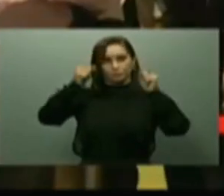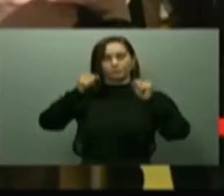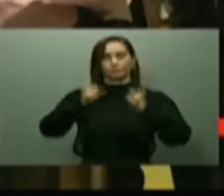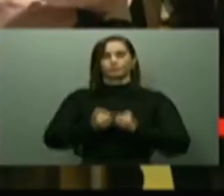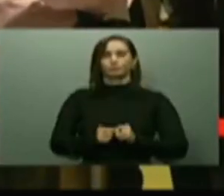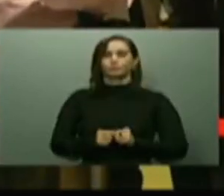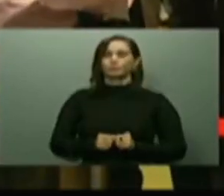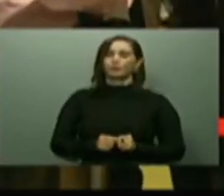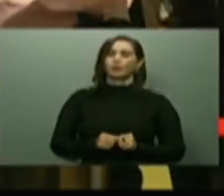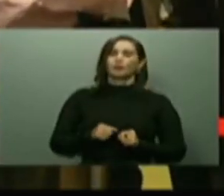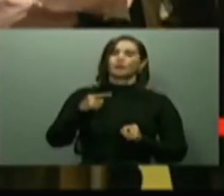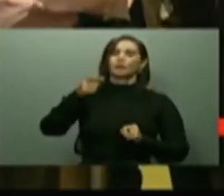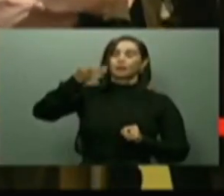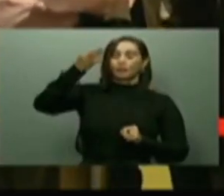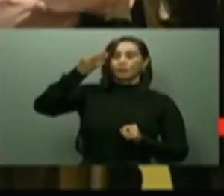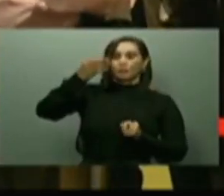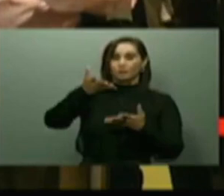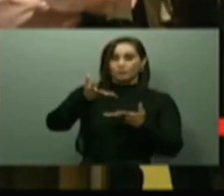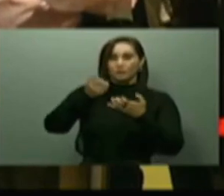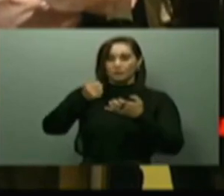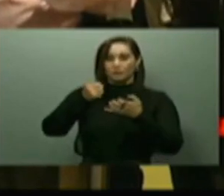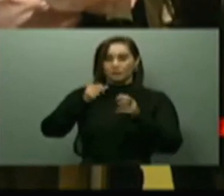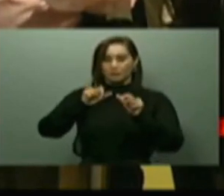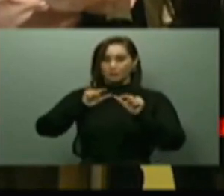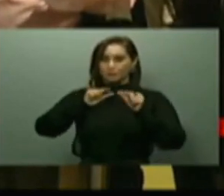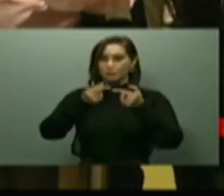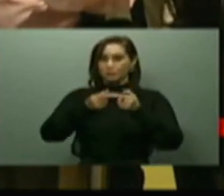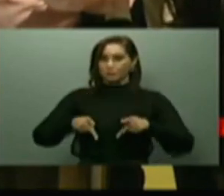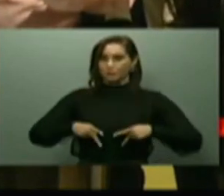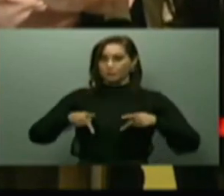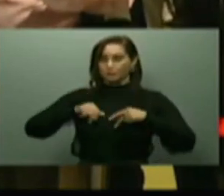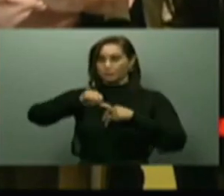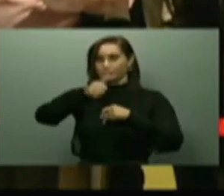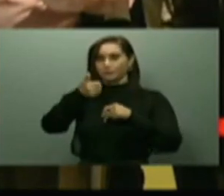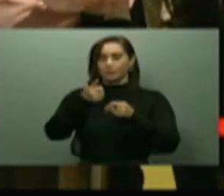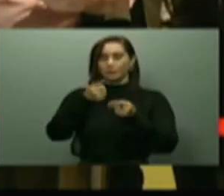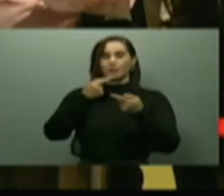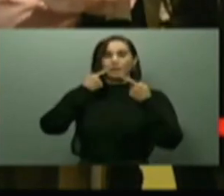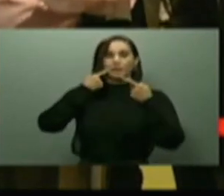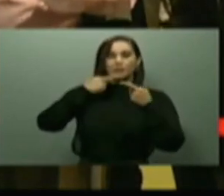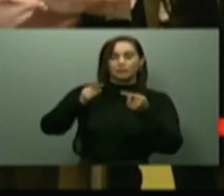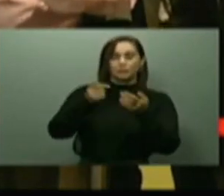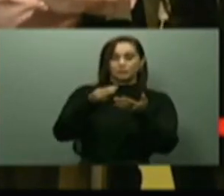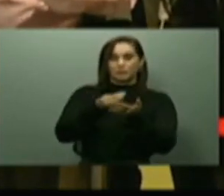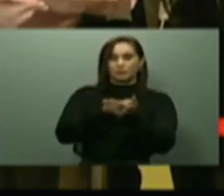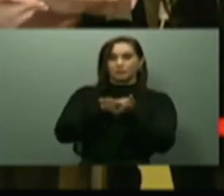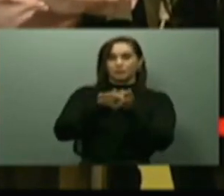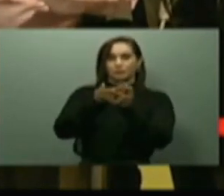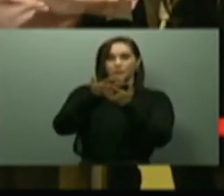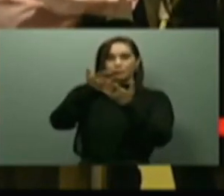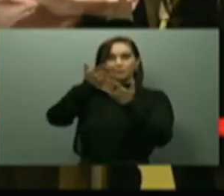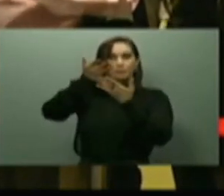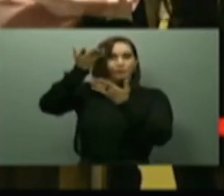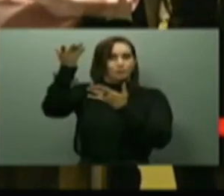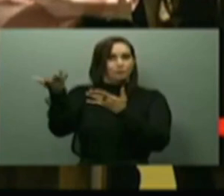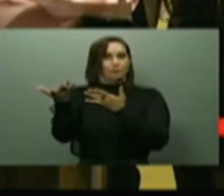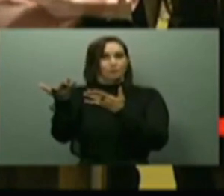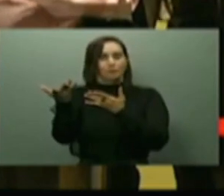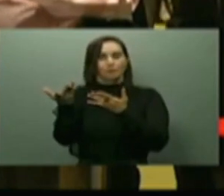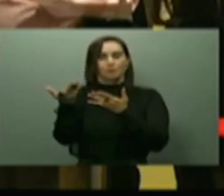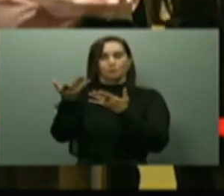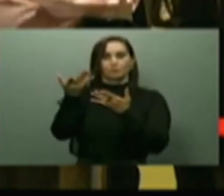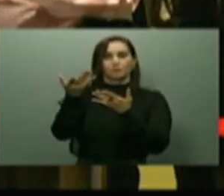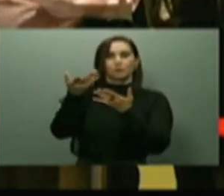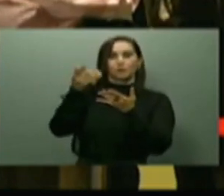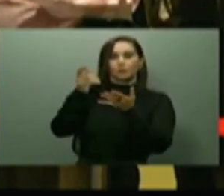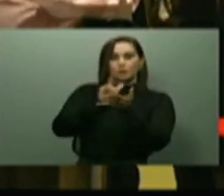la diáspora está, ellos han denunciado los altos costos de los servicios consulares. Para saber si en esta